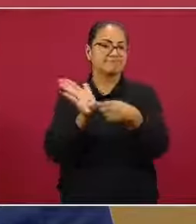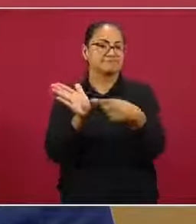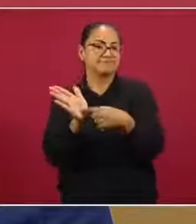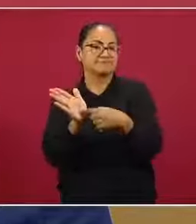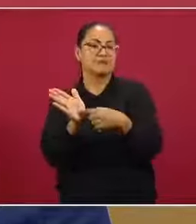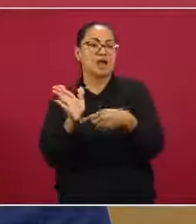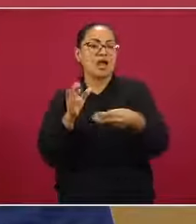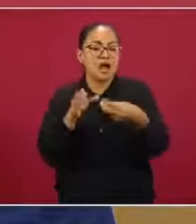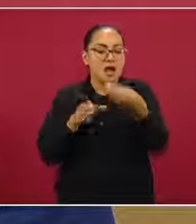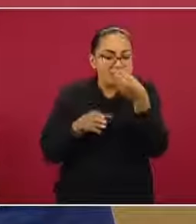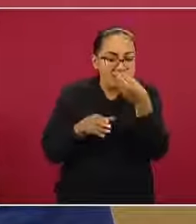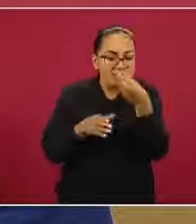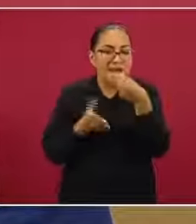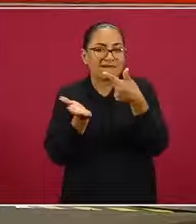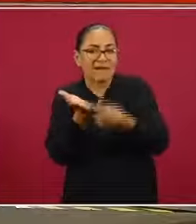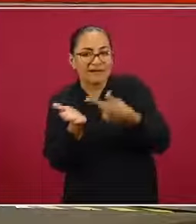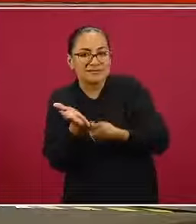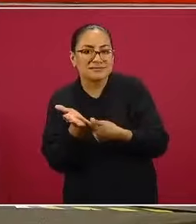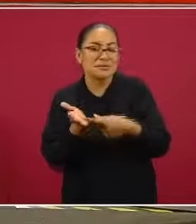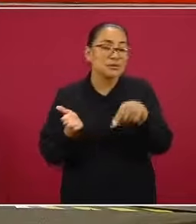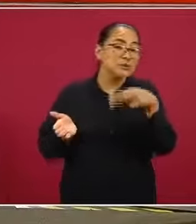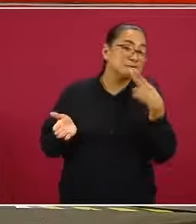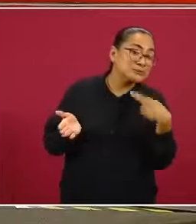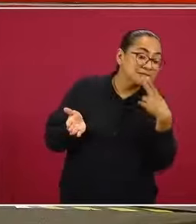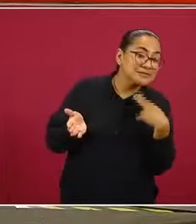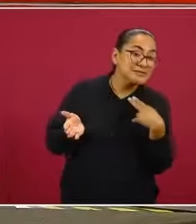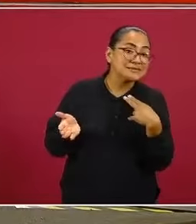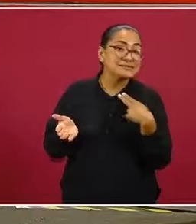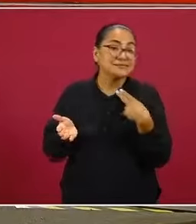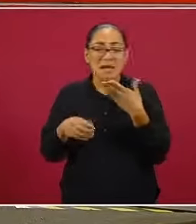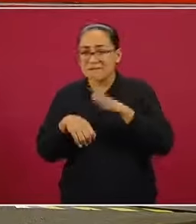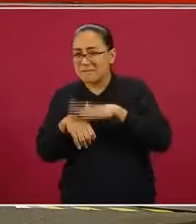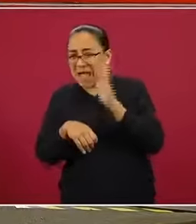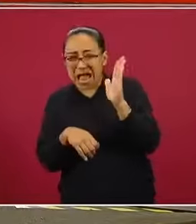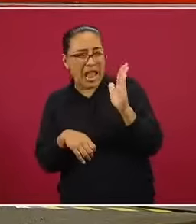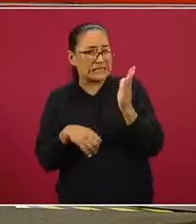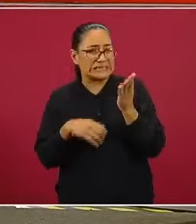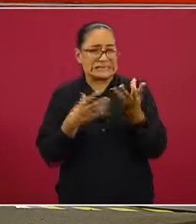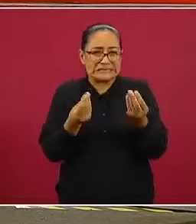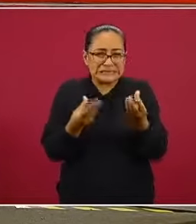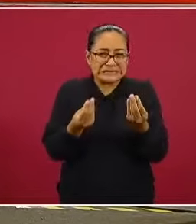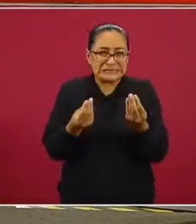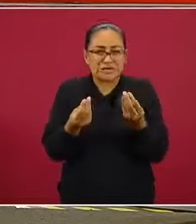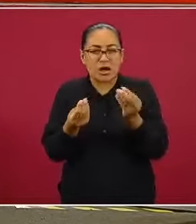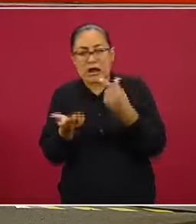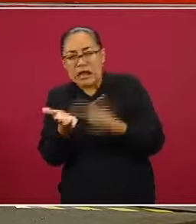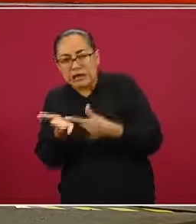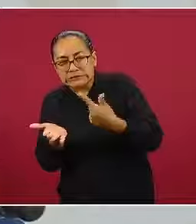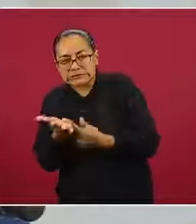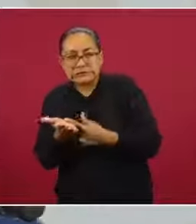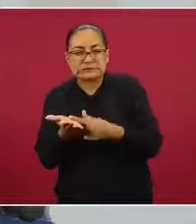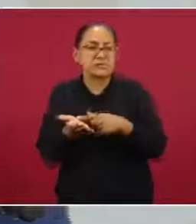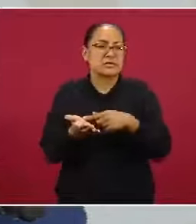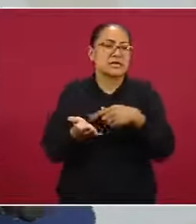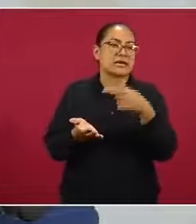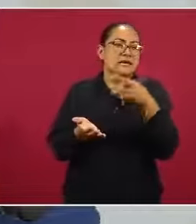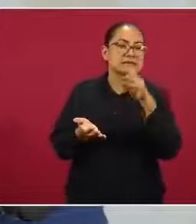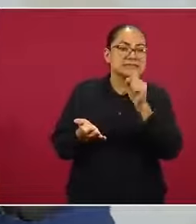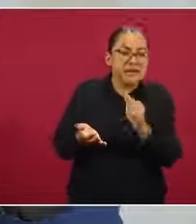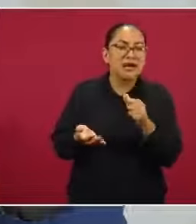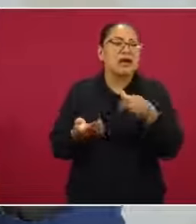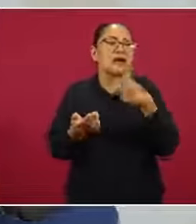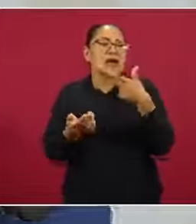de calorías, un exceso de azúcar, un exceso de grasas saturadas, un exceso de grasas trans, un exceso de sodio. Y además, y eso es